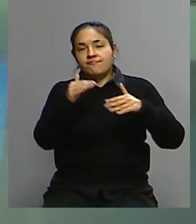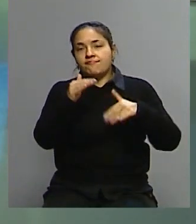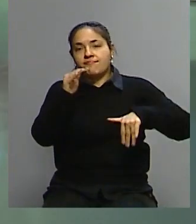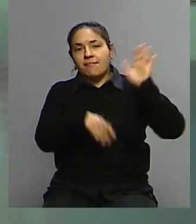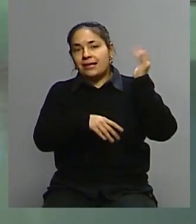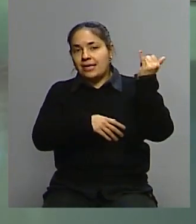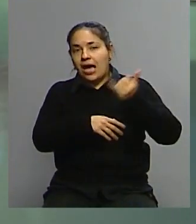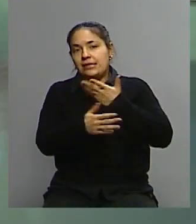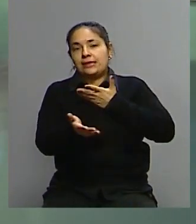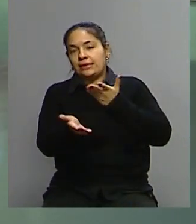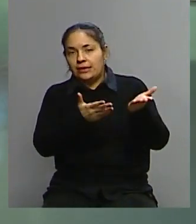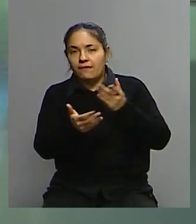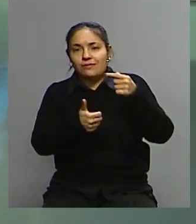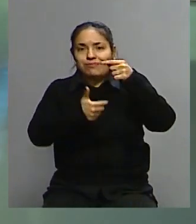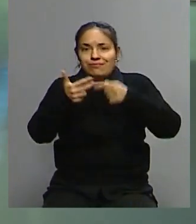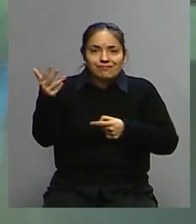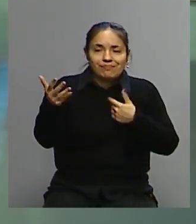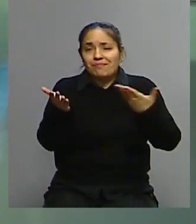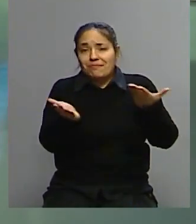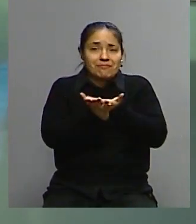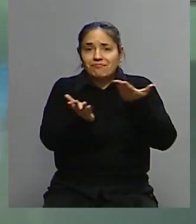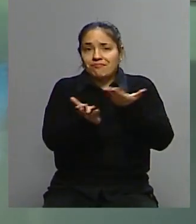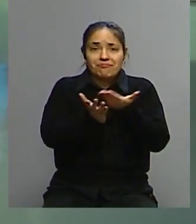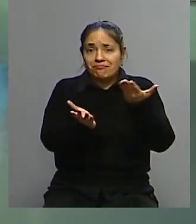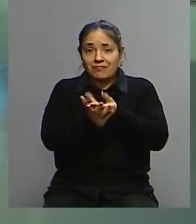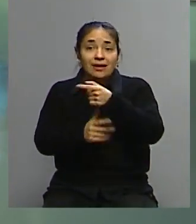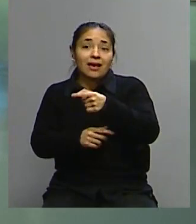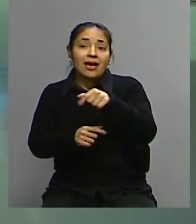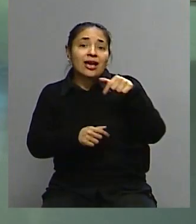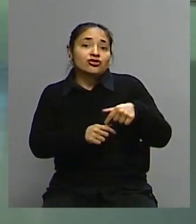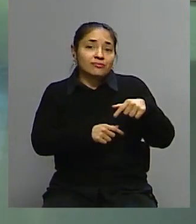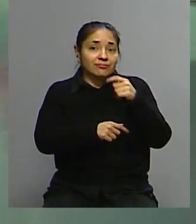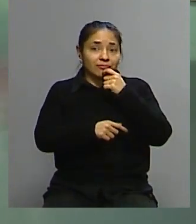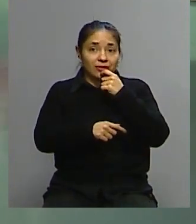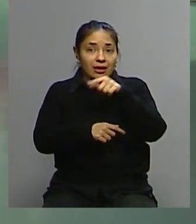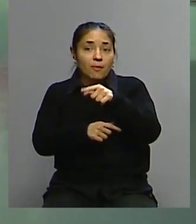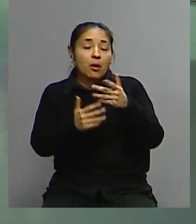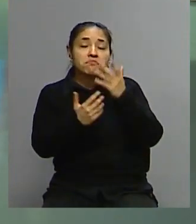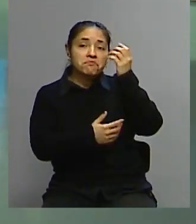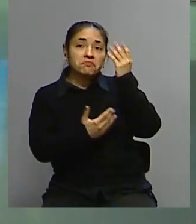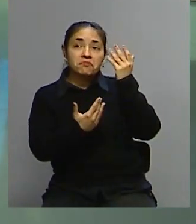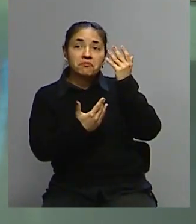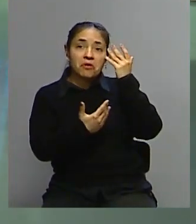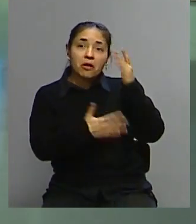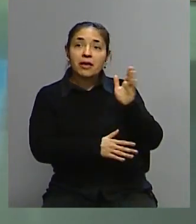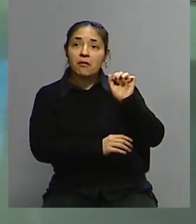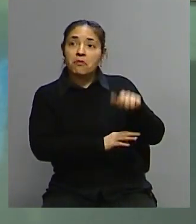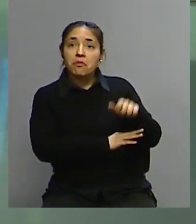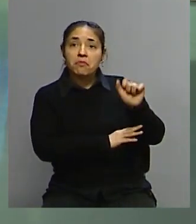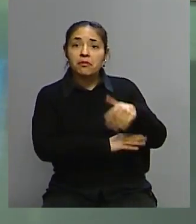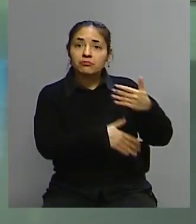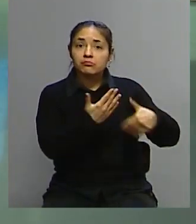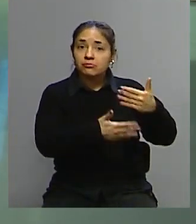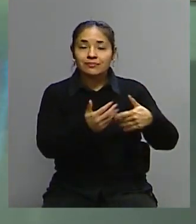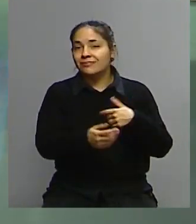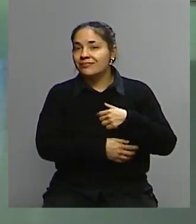personas mayores. Eso va a pasar cada vez más y mucho más si no ponemos atención y formulamos realmente políticas públicas en relación a